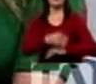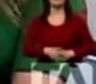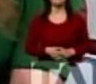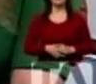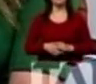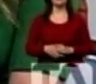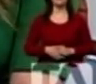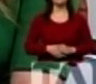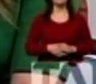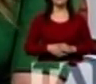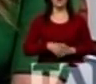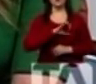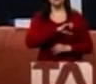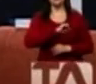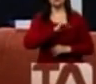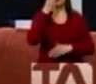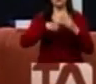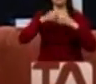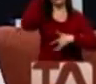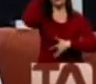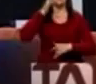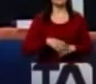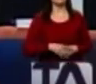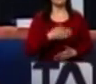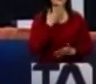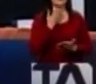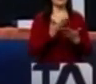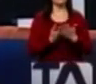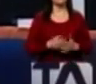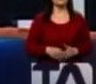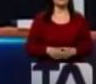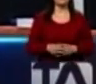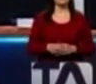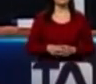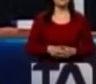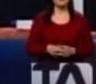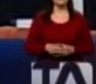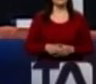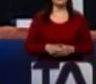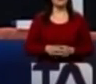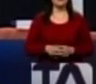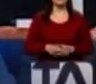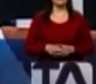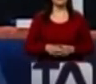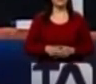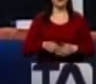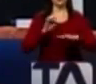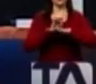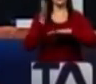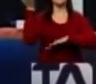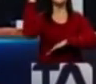y lo que sufrimos cuando nuestros hijos están mal. Muchísimas gracias. Yo estoy aquí en Ecuador, llegué